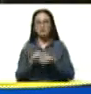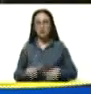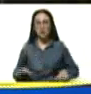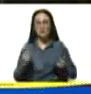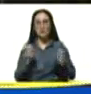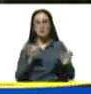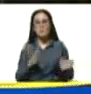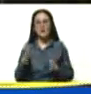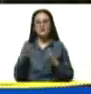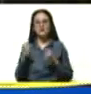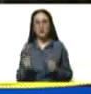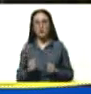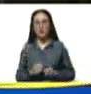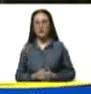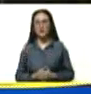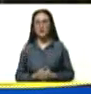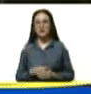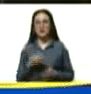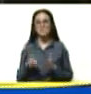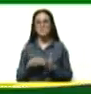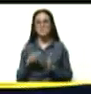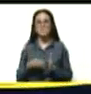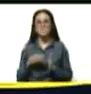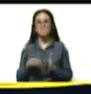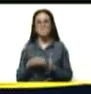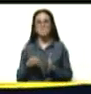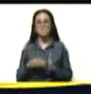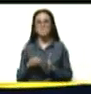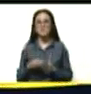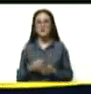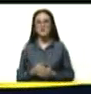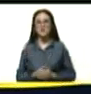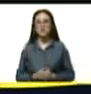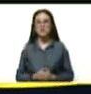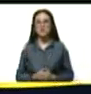plan de seguridad. Metro adentro, metro.